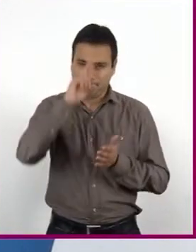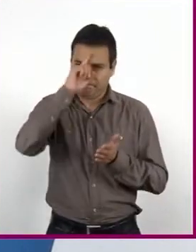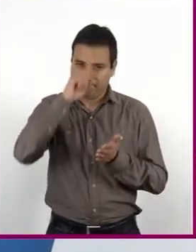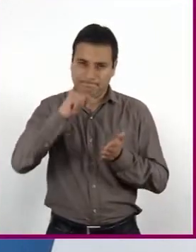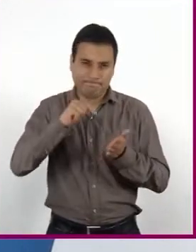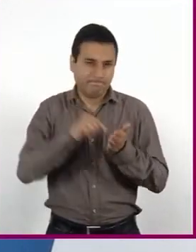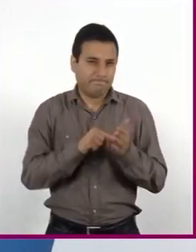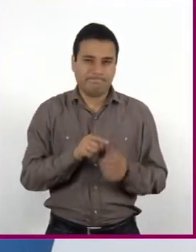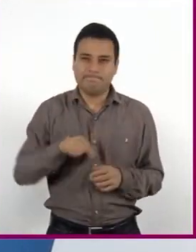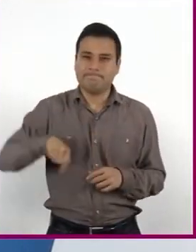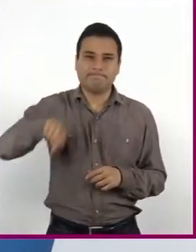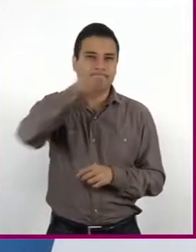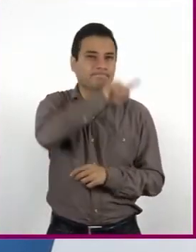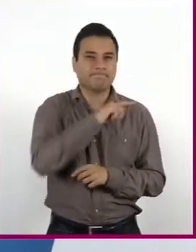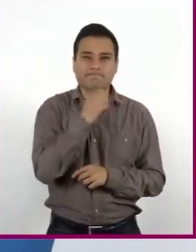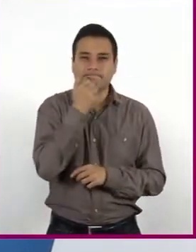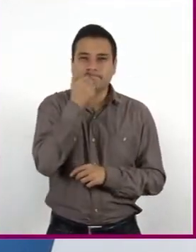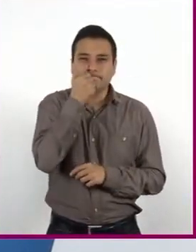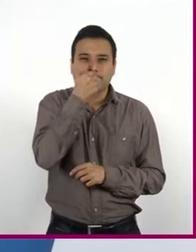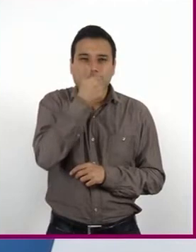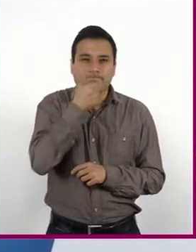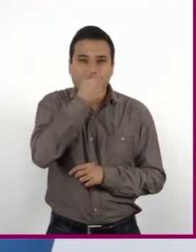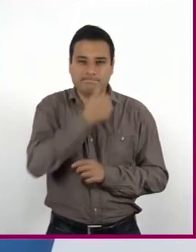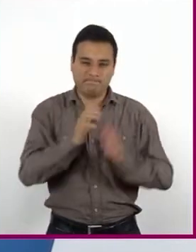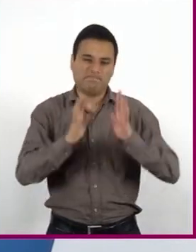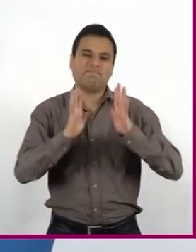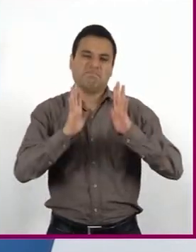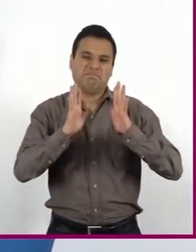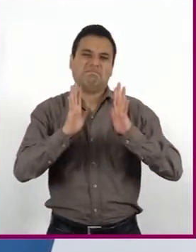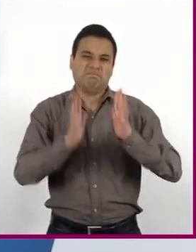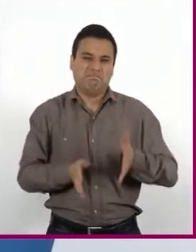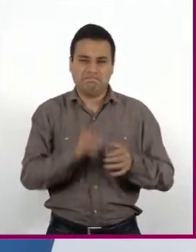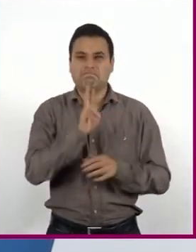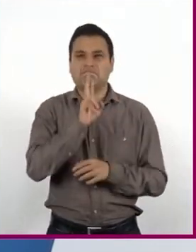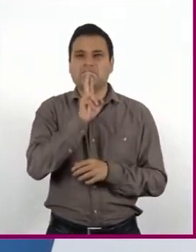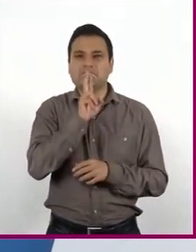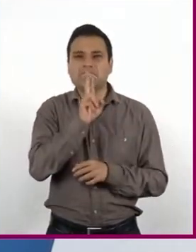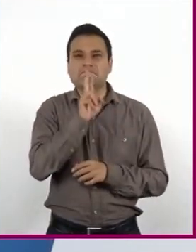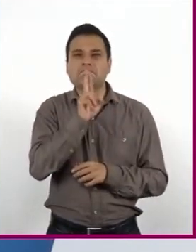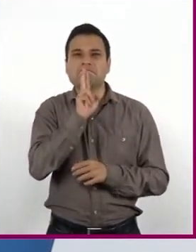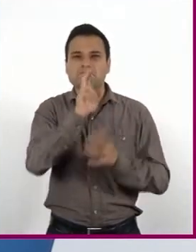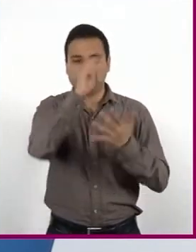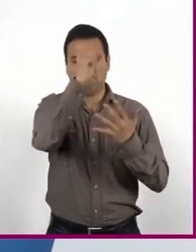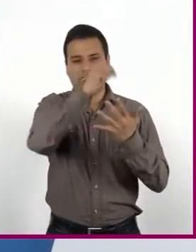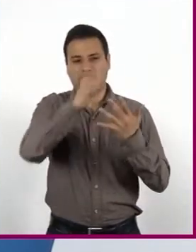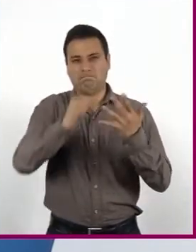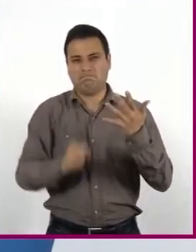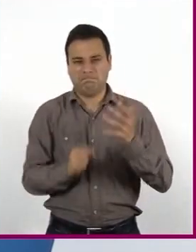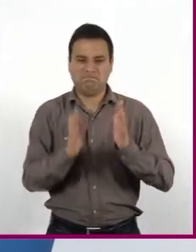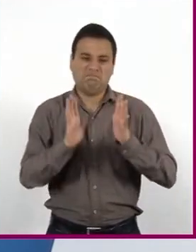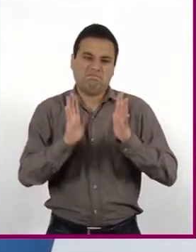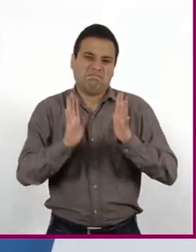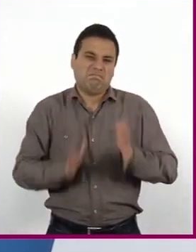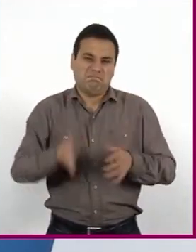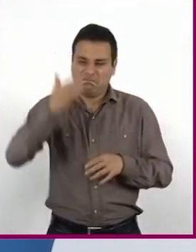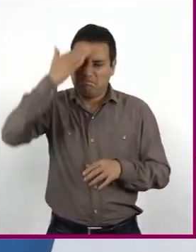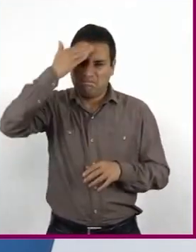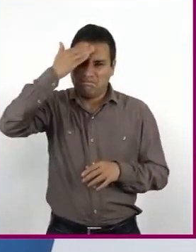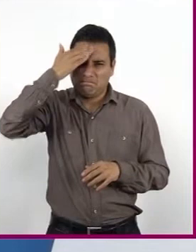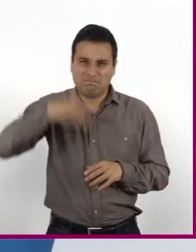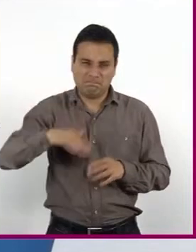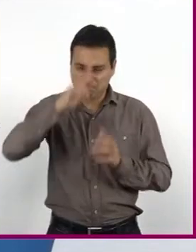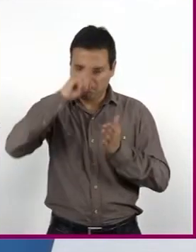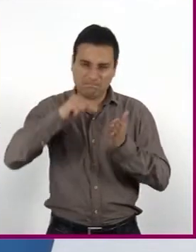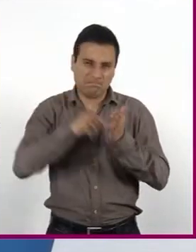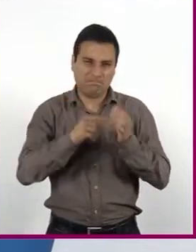Seguramente, alumnas y alumnos ya tienen muchas ideas y argumentos para responder estas y otras